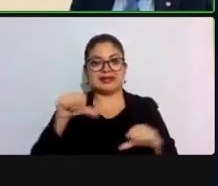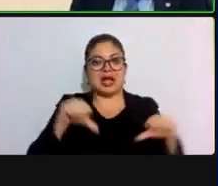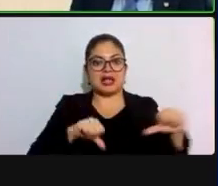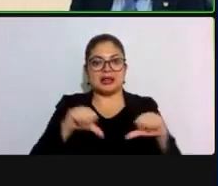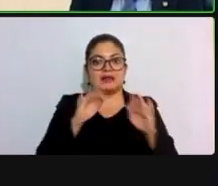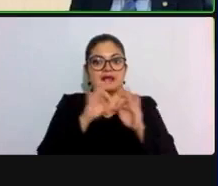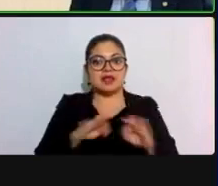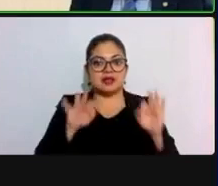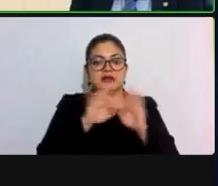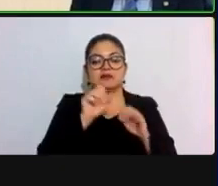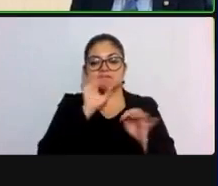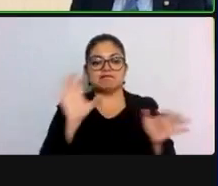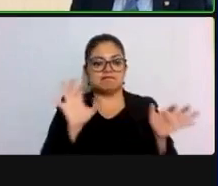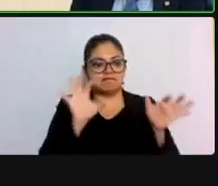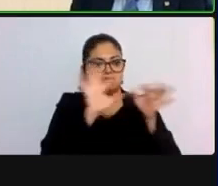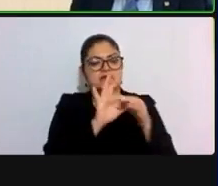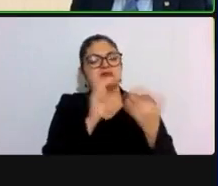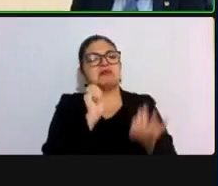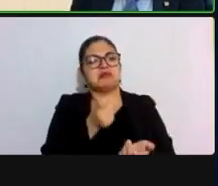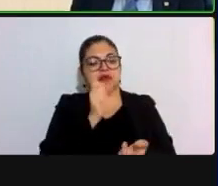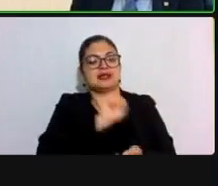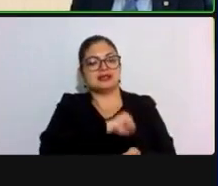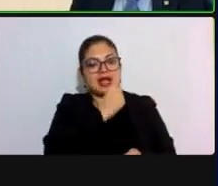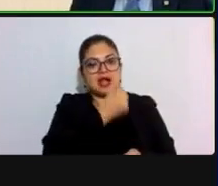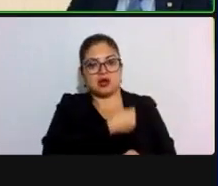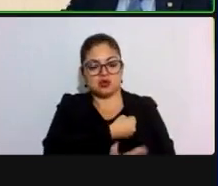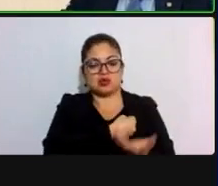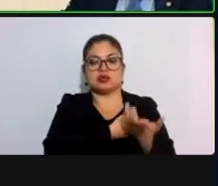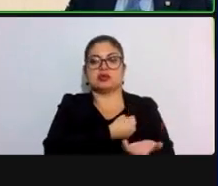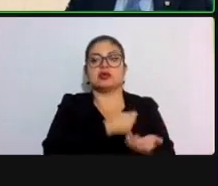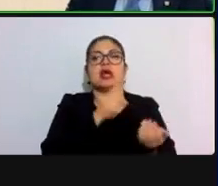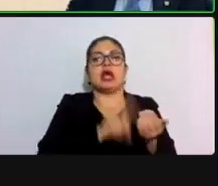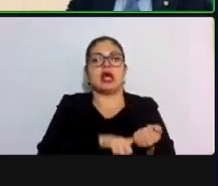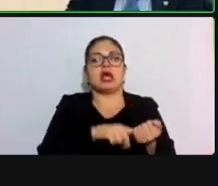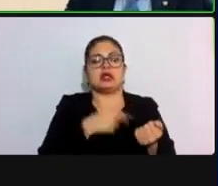salud y con muchos aspectos de nuestra vida cotidiana.